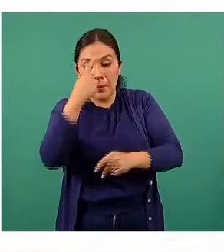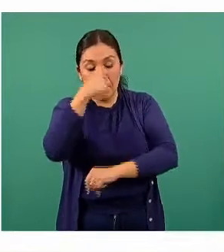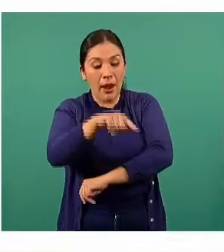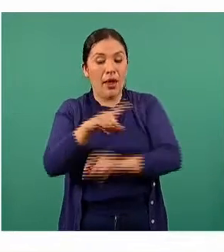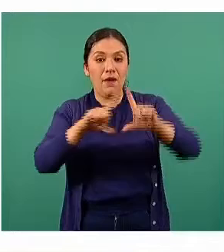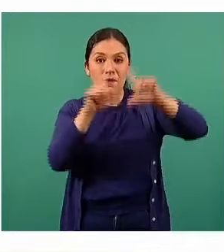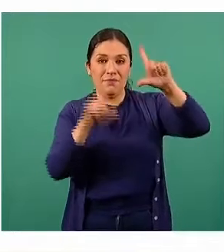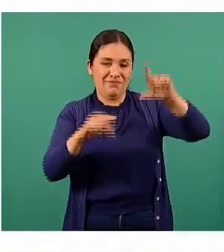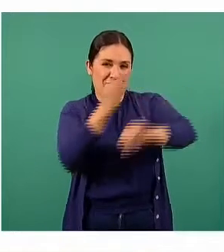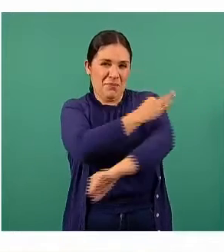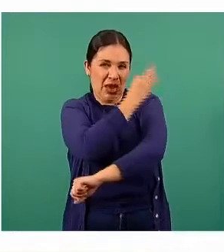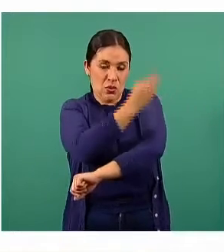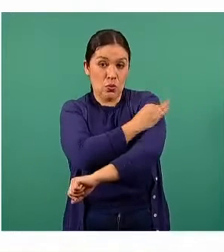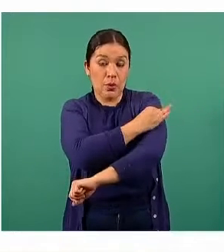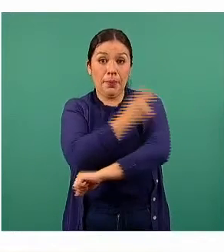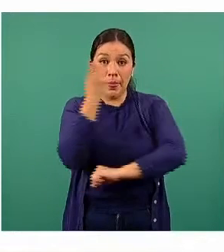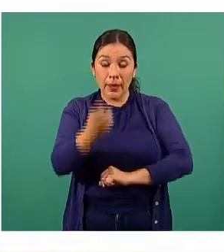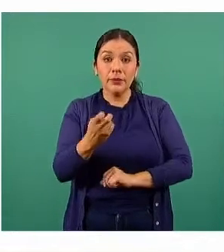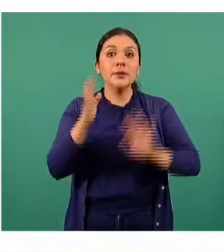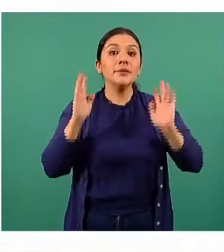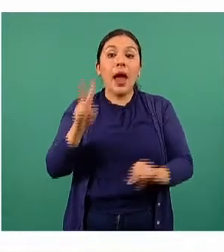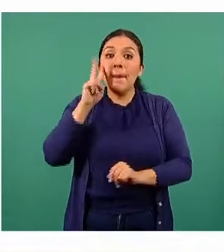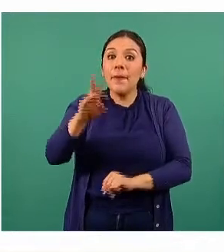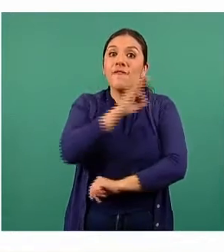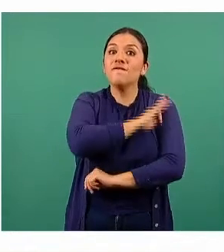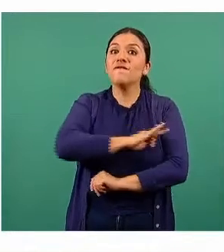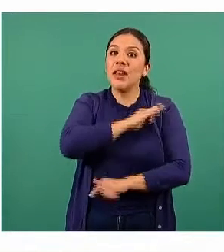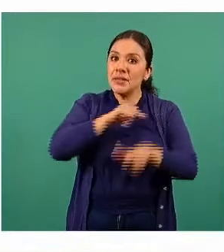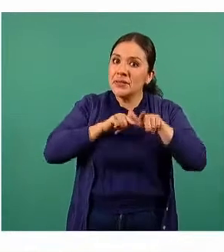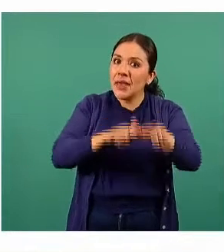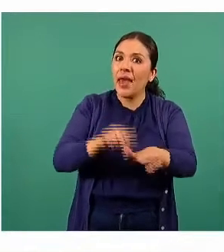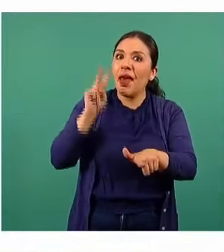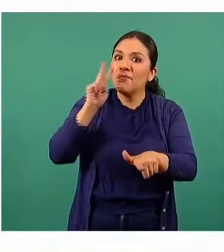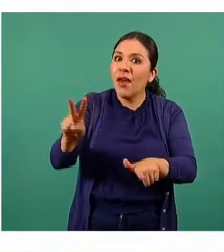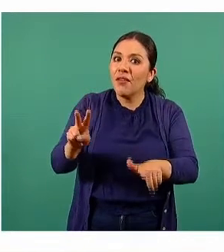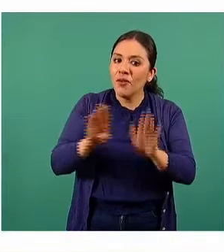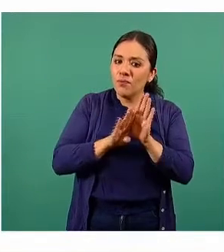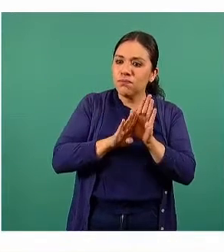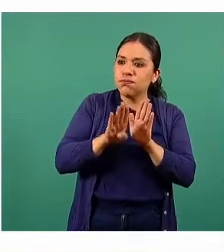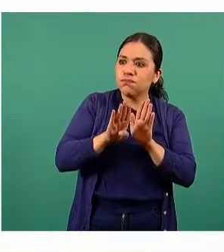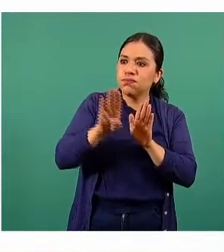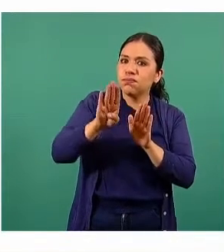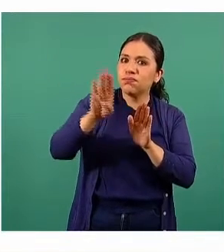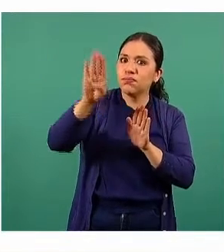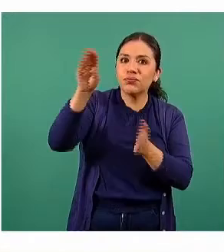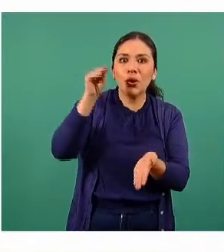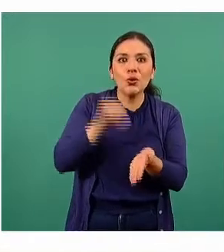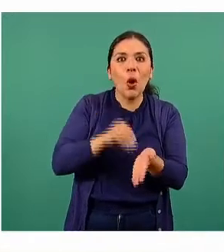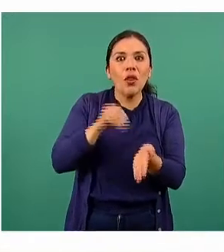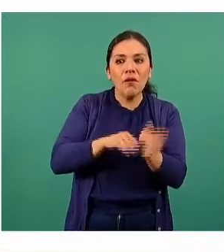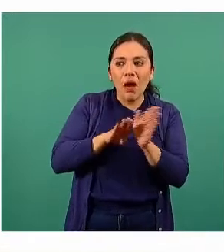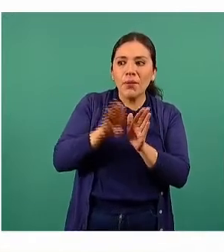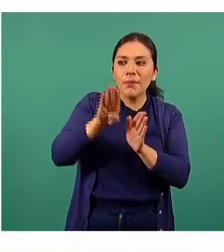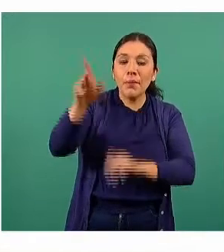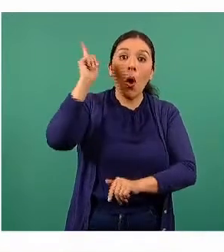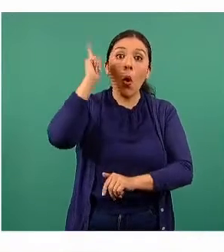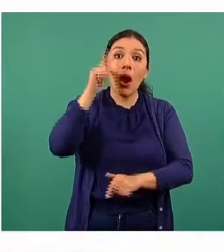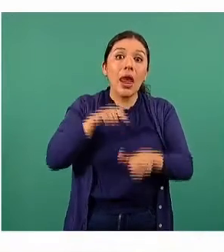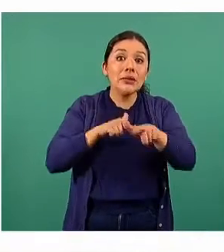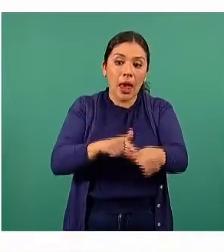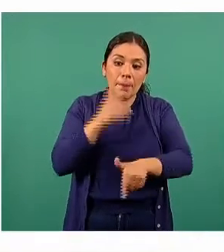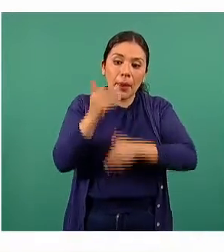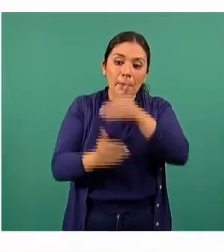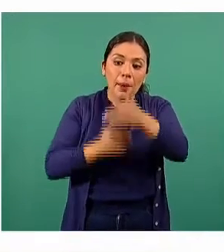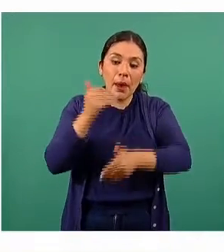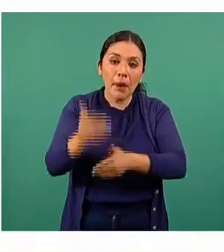Vacunación, y pues felizmente podemos seguir observando que esta curva, y así queremos que continúe, sí tiene